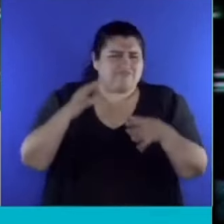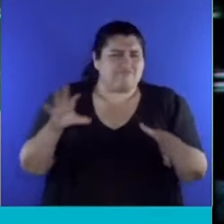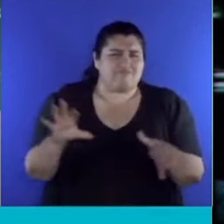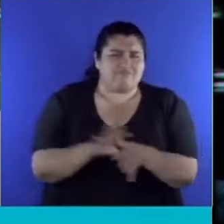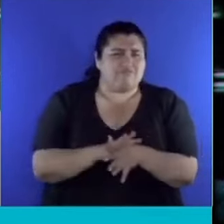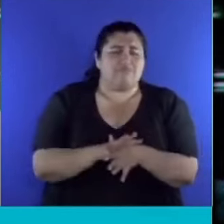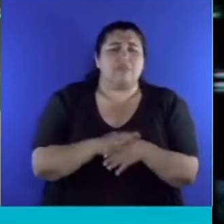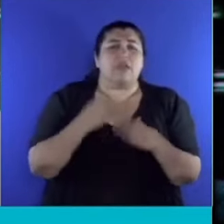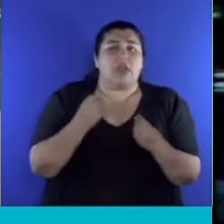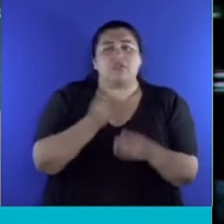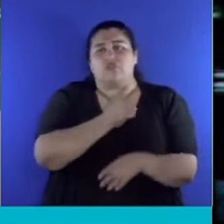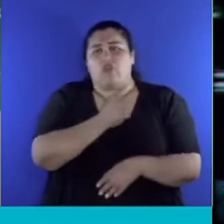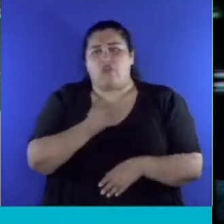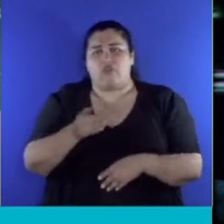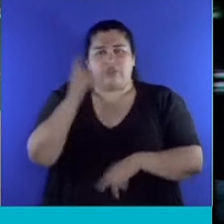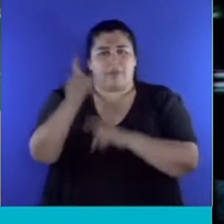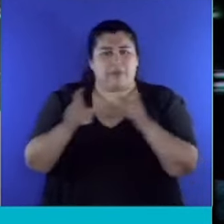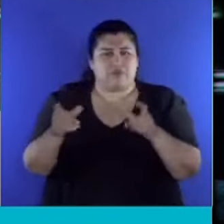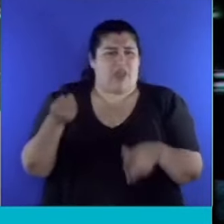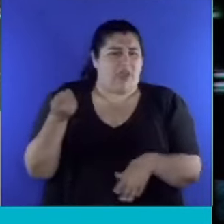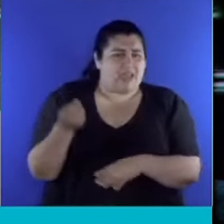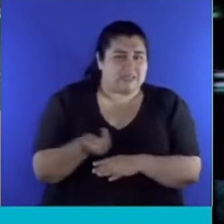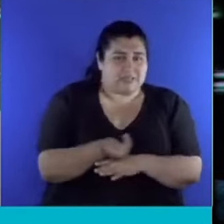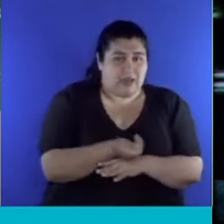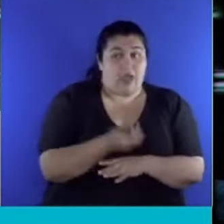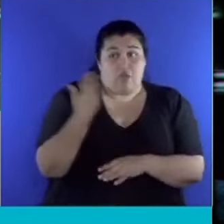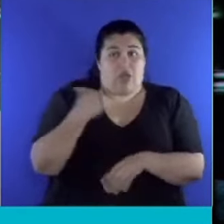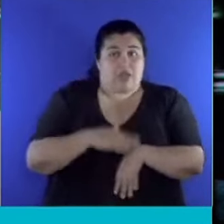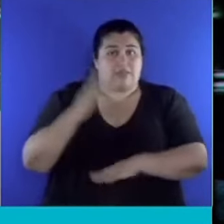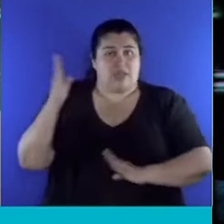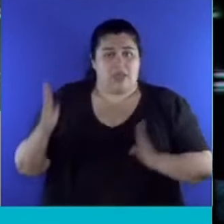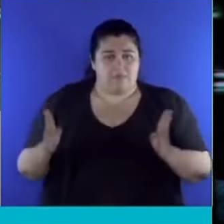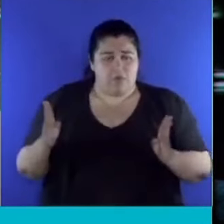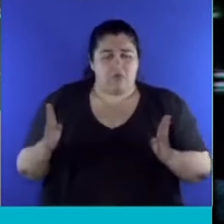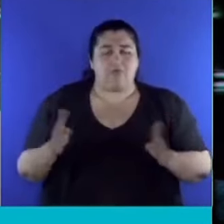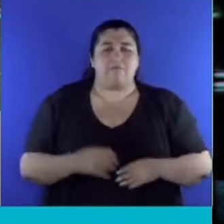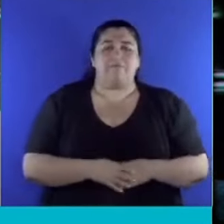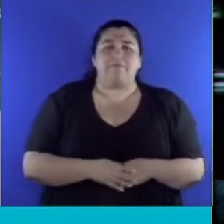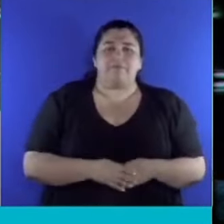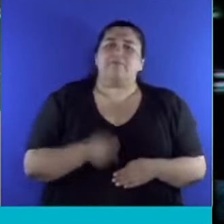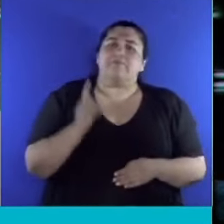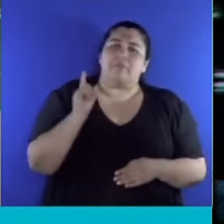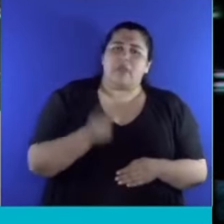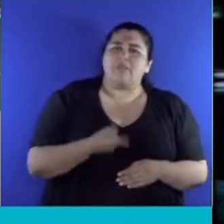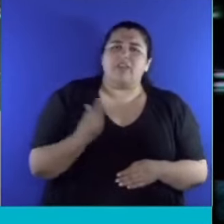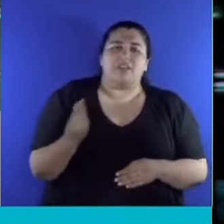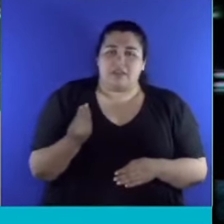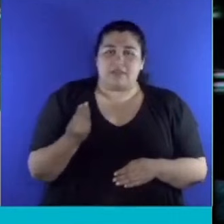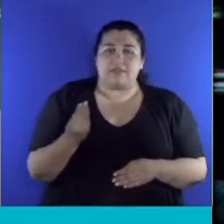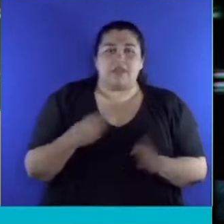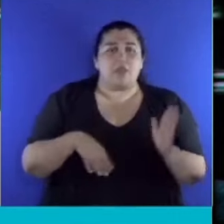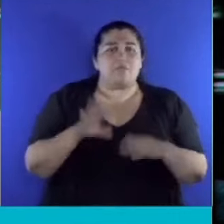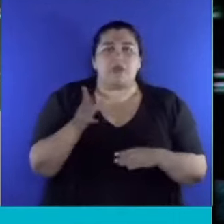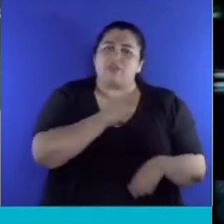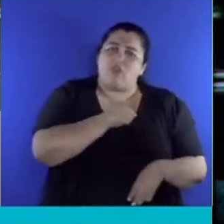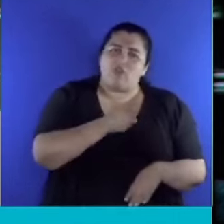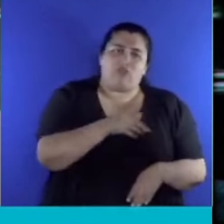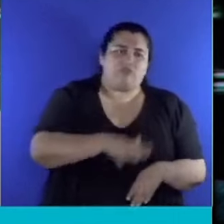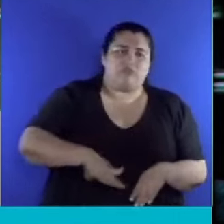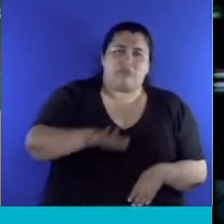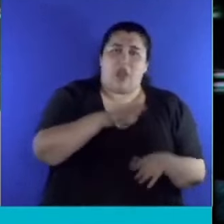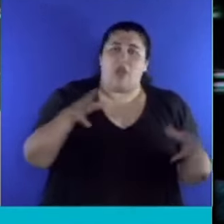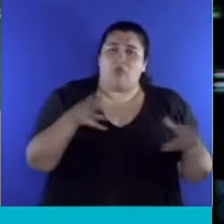solo contra los crímenes que estaban siendo cometidos en ese momento sino además contra la clase política